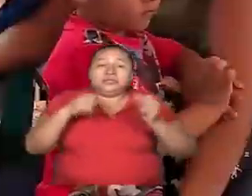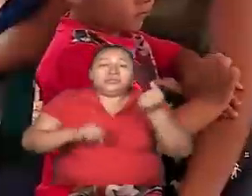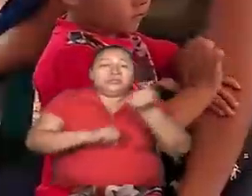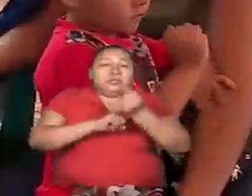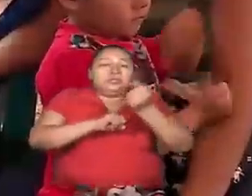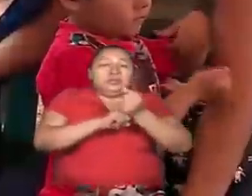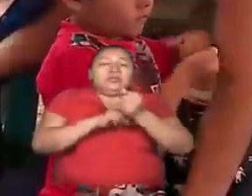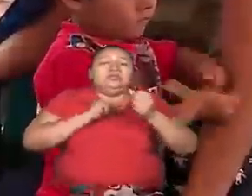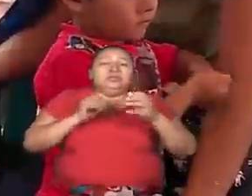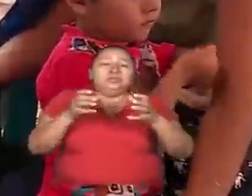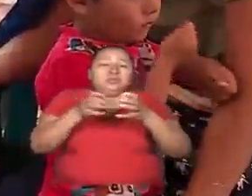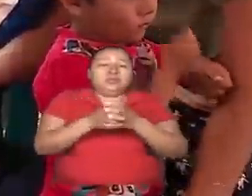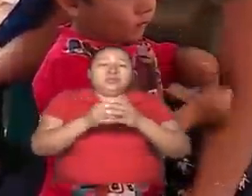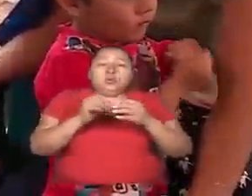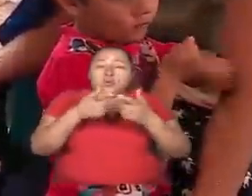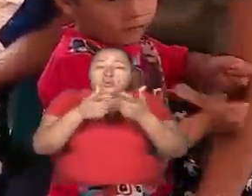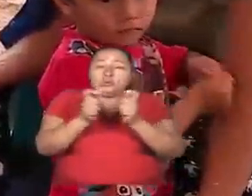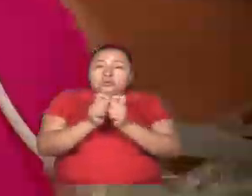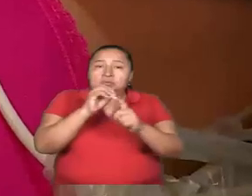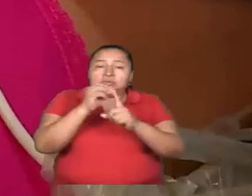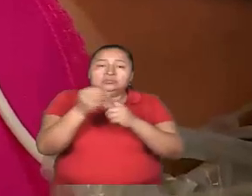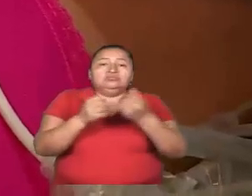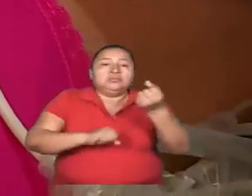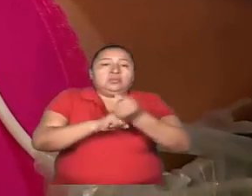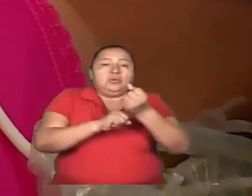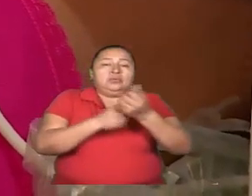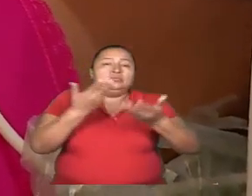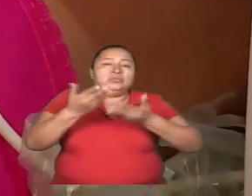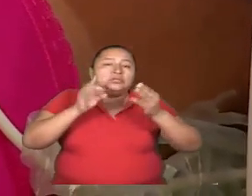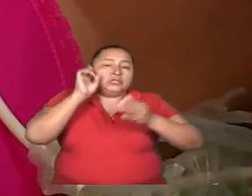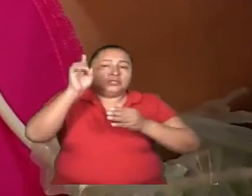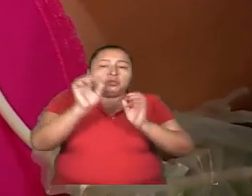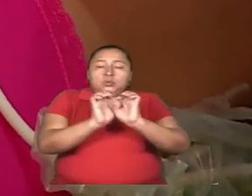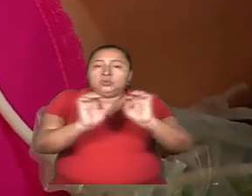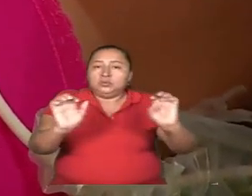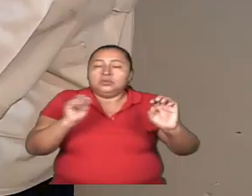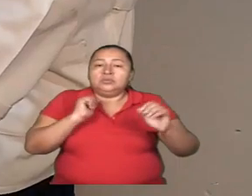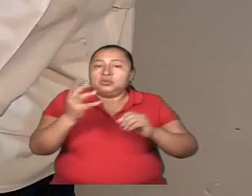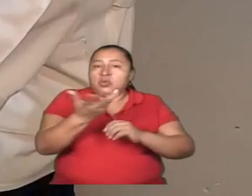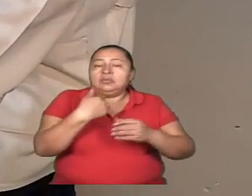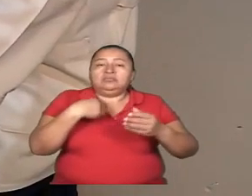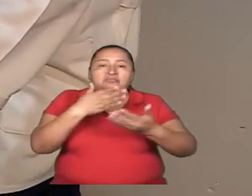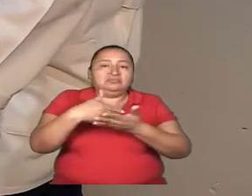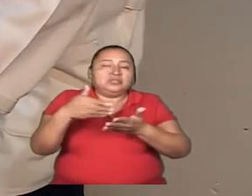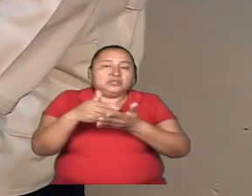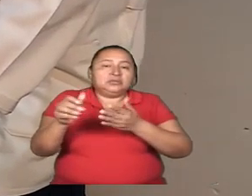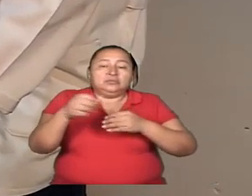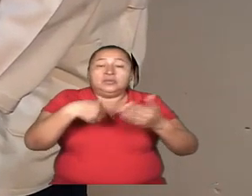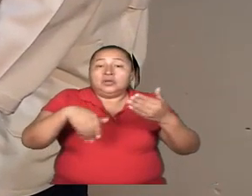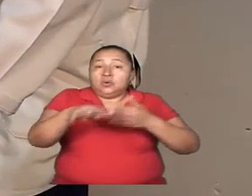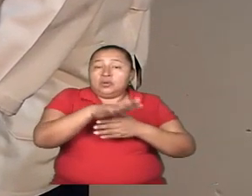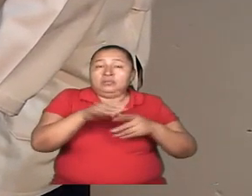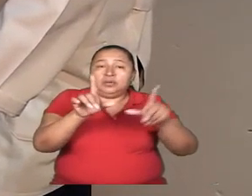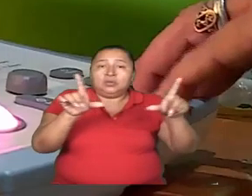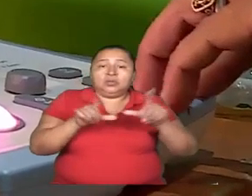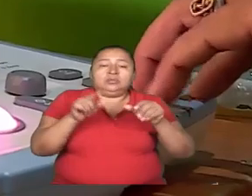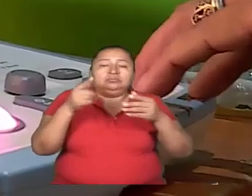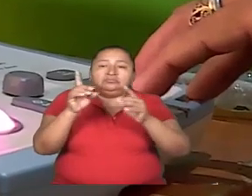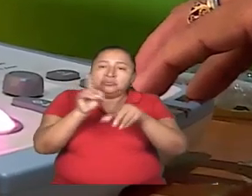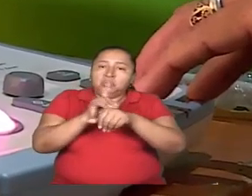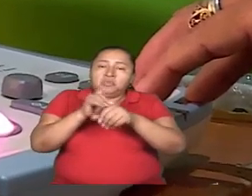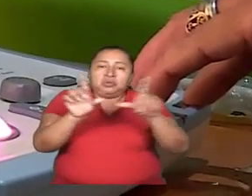de la comunidad organizada, quienes colaboran en el desarrollo de la misma, facilitando el espacio necesario para la instalación de las